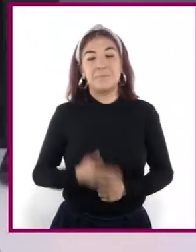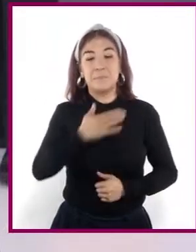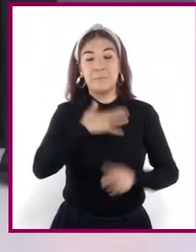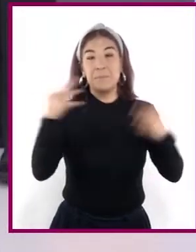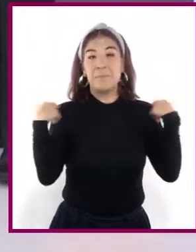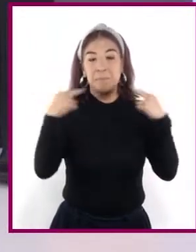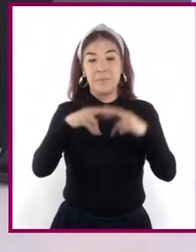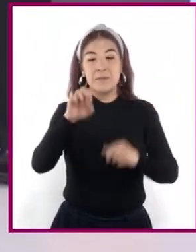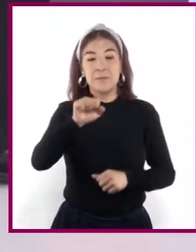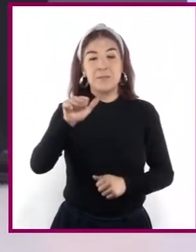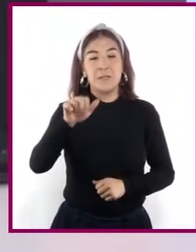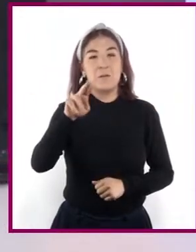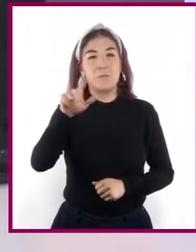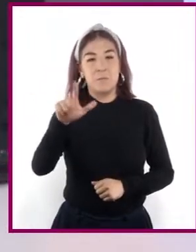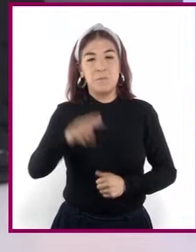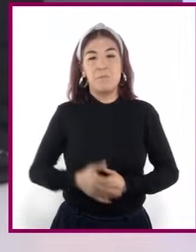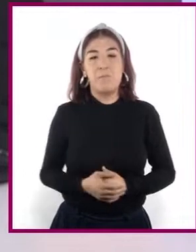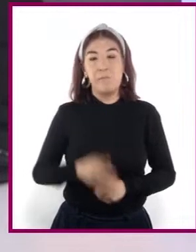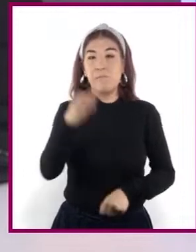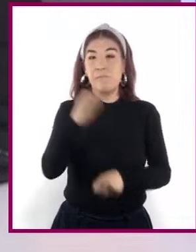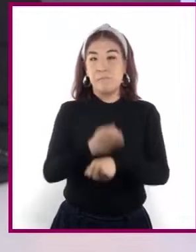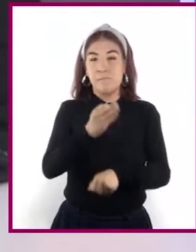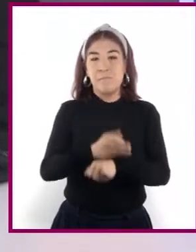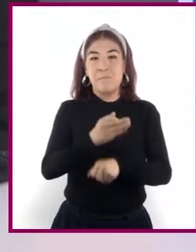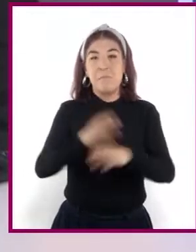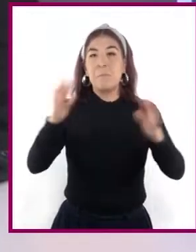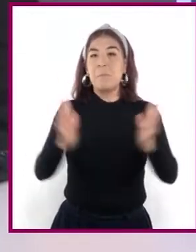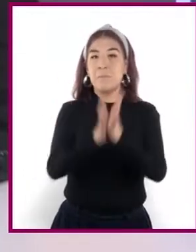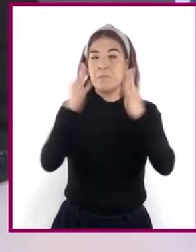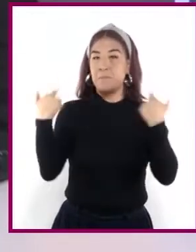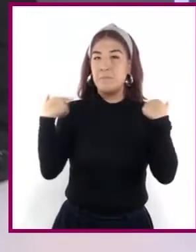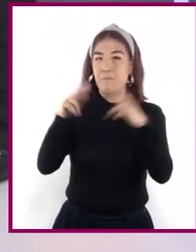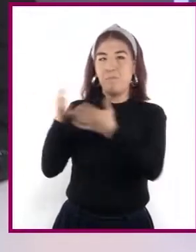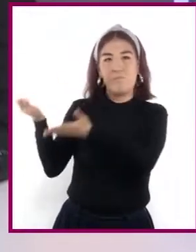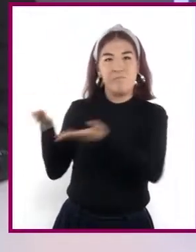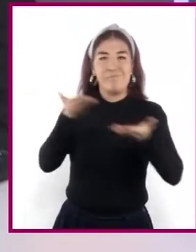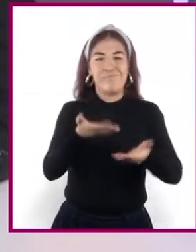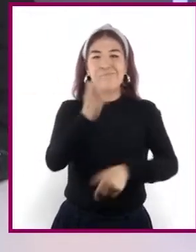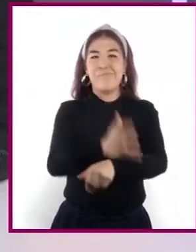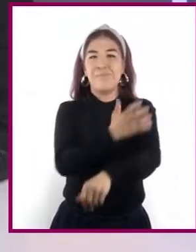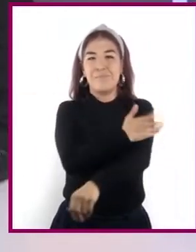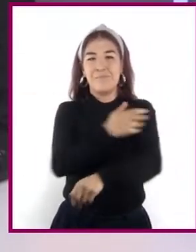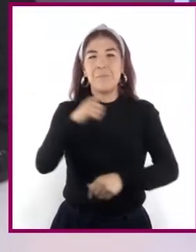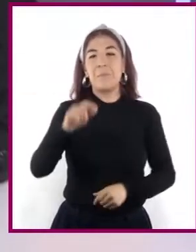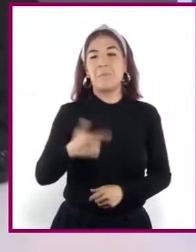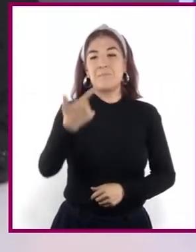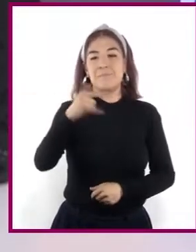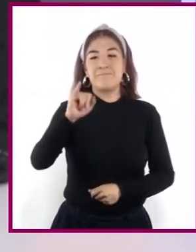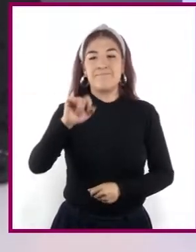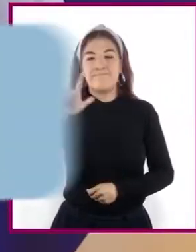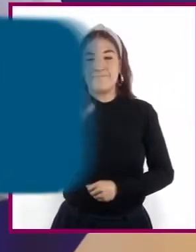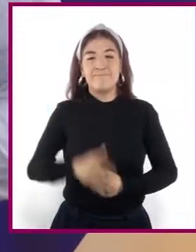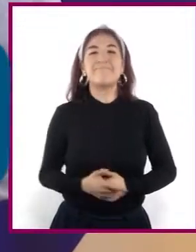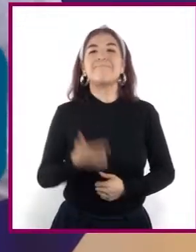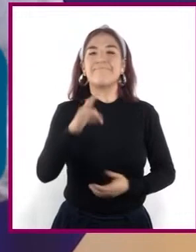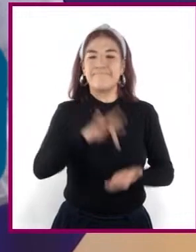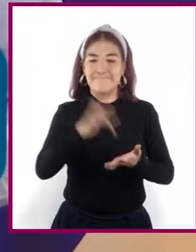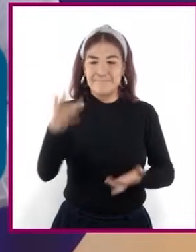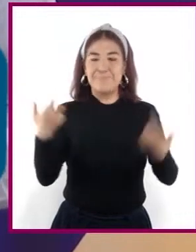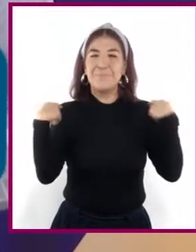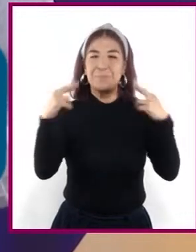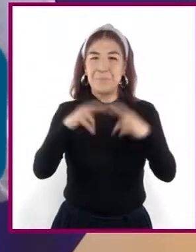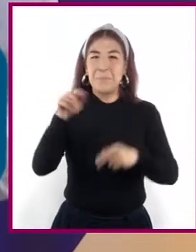Huertas y Ventura. Hoy contaremos con la participación del maestro Gil Arturo Saavedra Mercado. Gracias, maestro